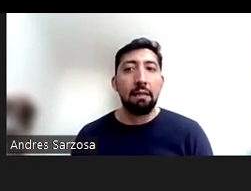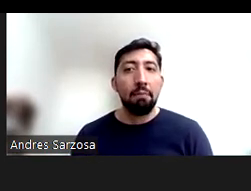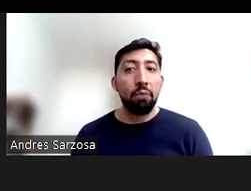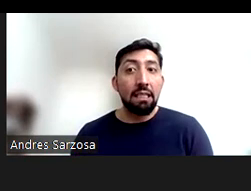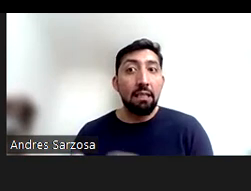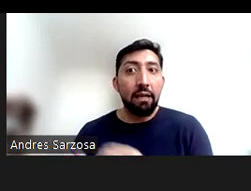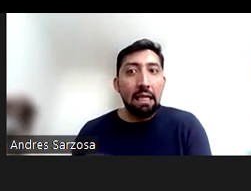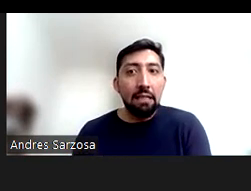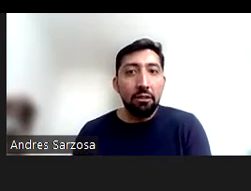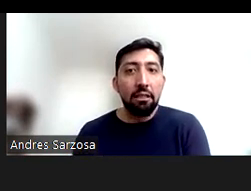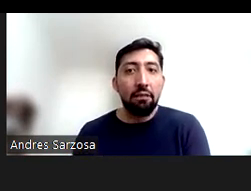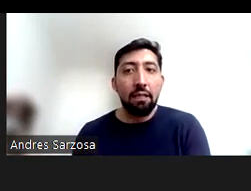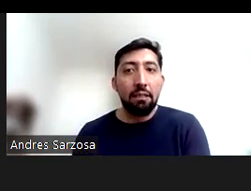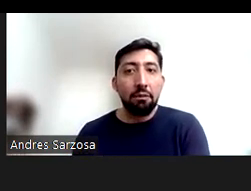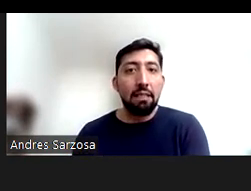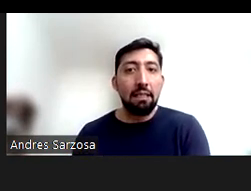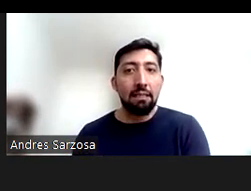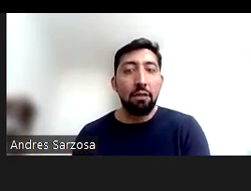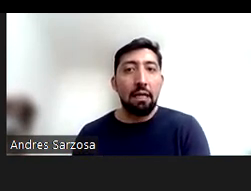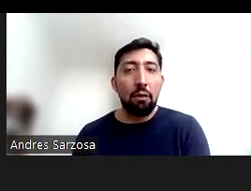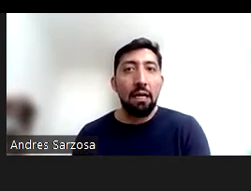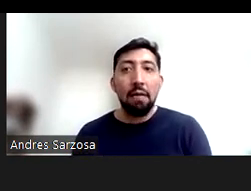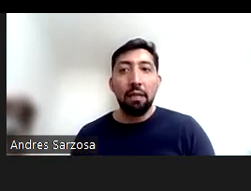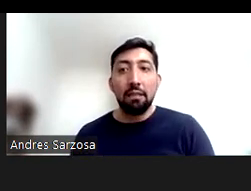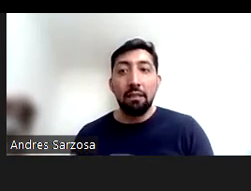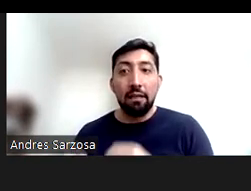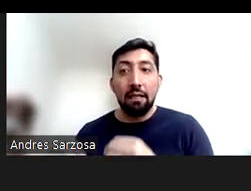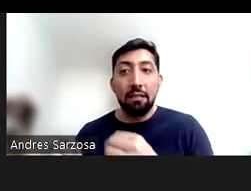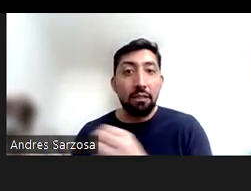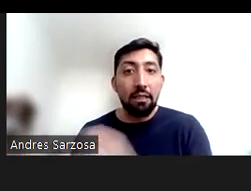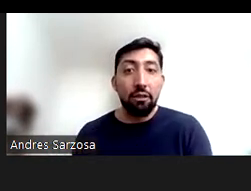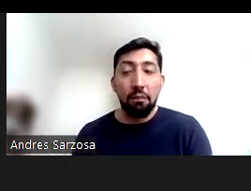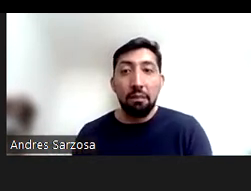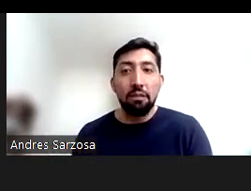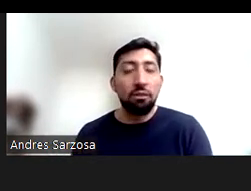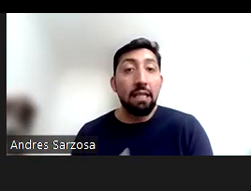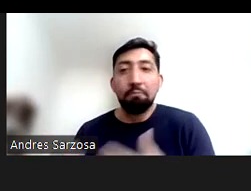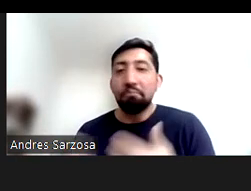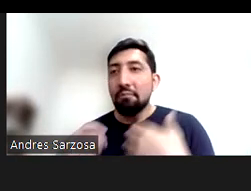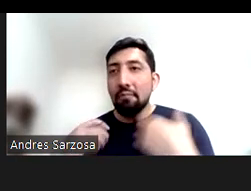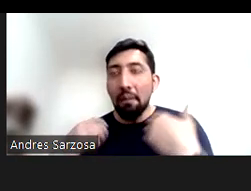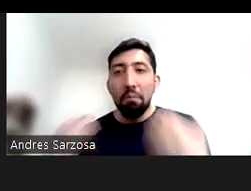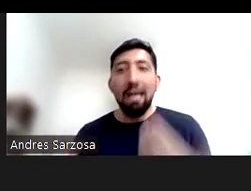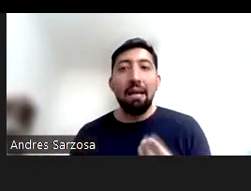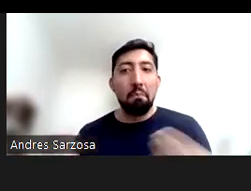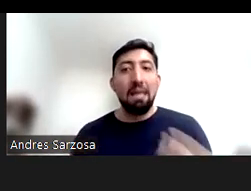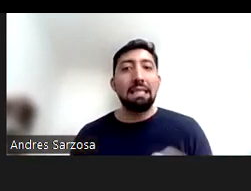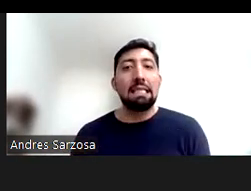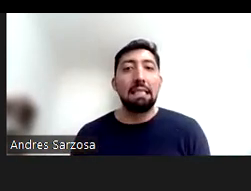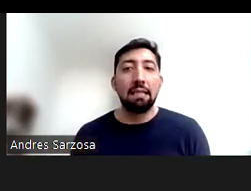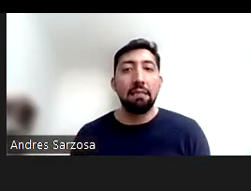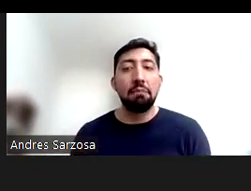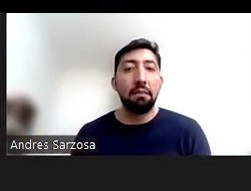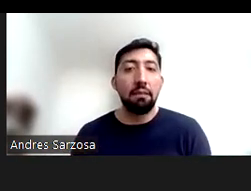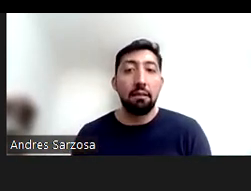hacía. Voy a tener riesgos significativos en el acceso al agua, voy a tener riesgos en contaminación. O sea, ver más